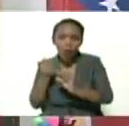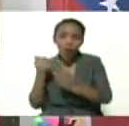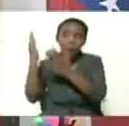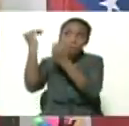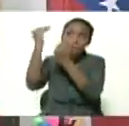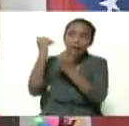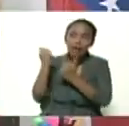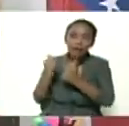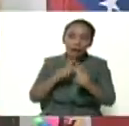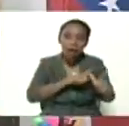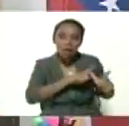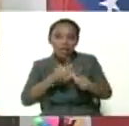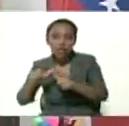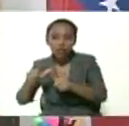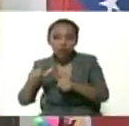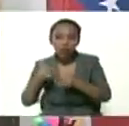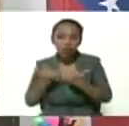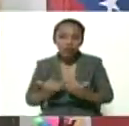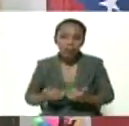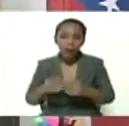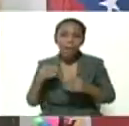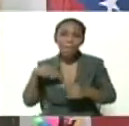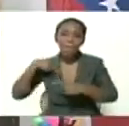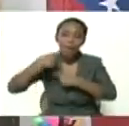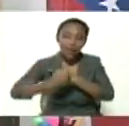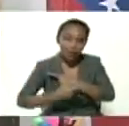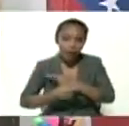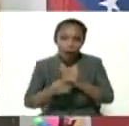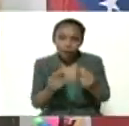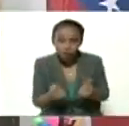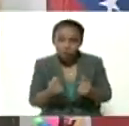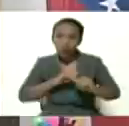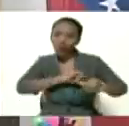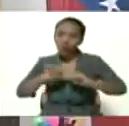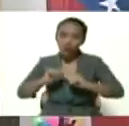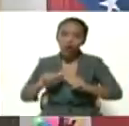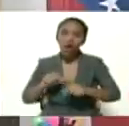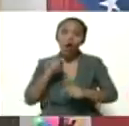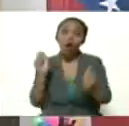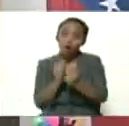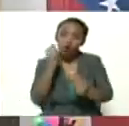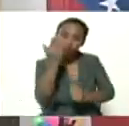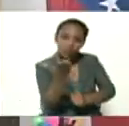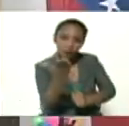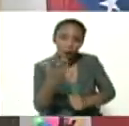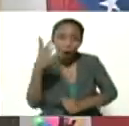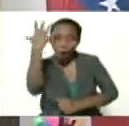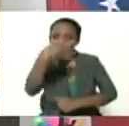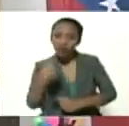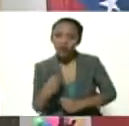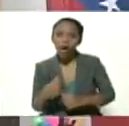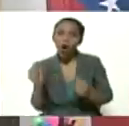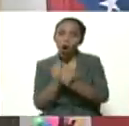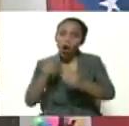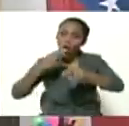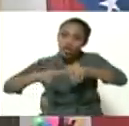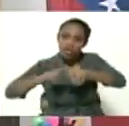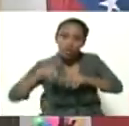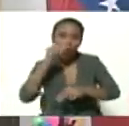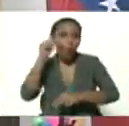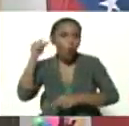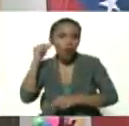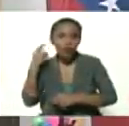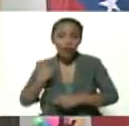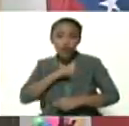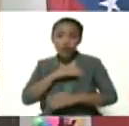de tenerlos listos ya para activarlos mañana. Es contigo, joven. Es con los niños y niñas de